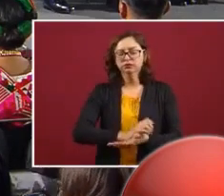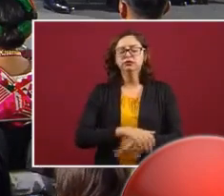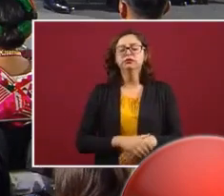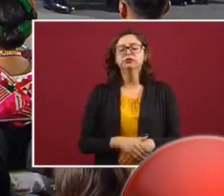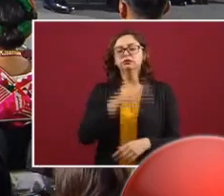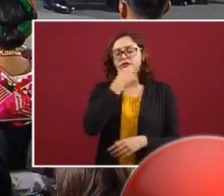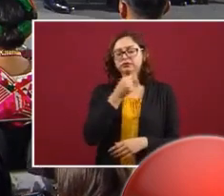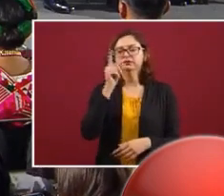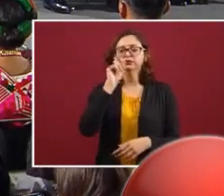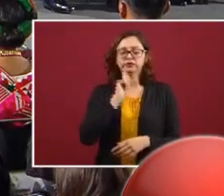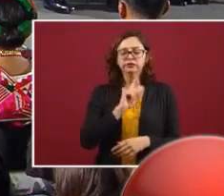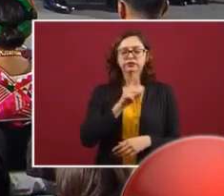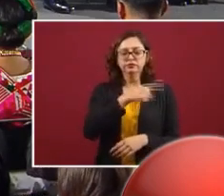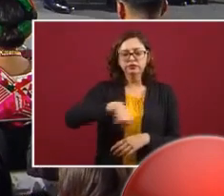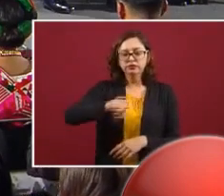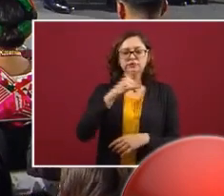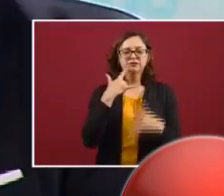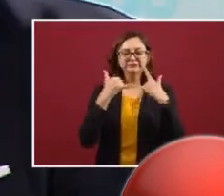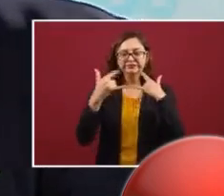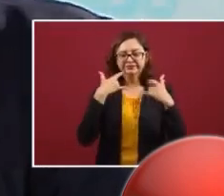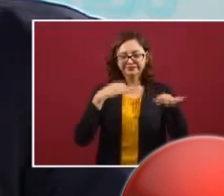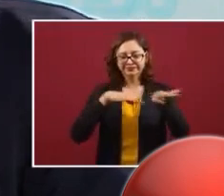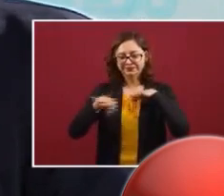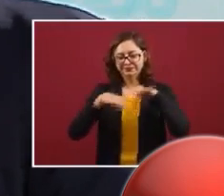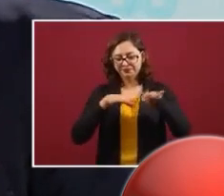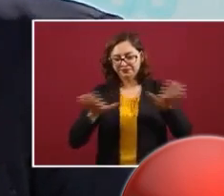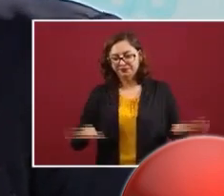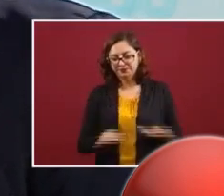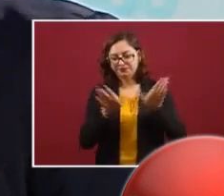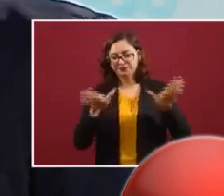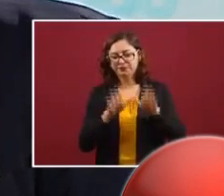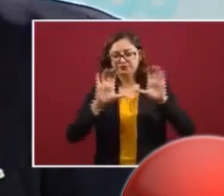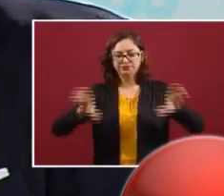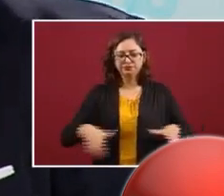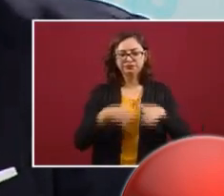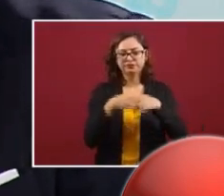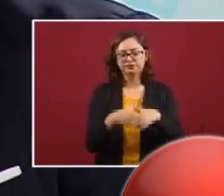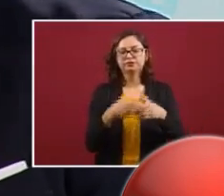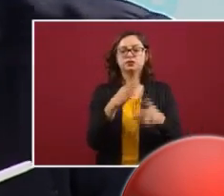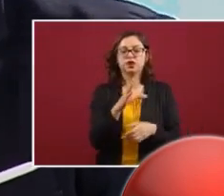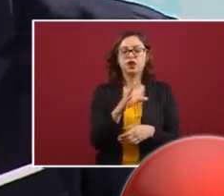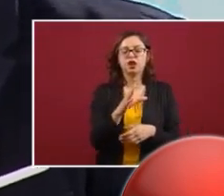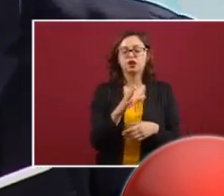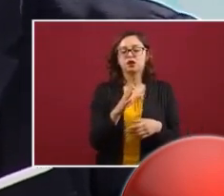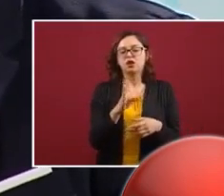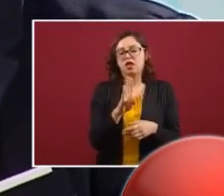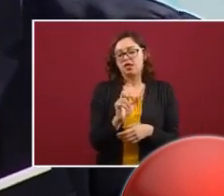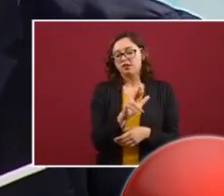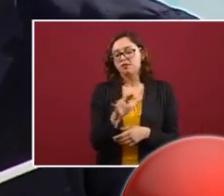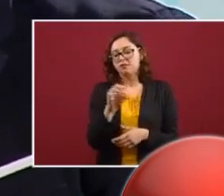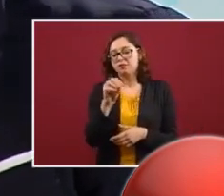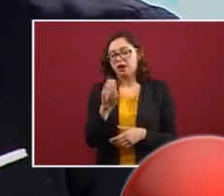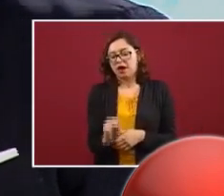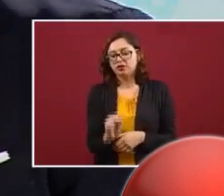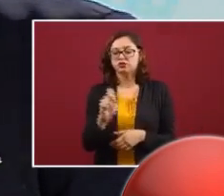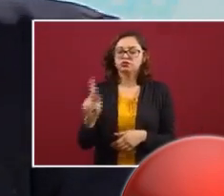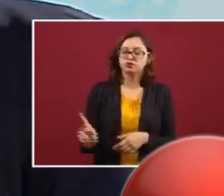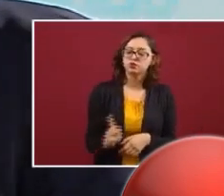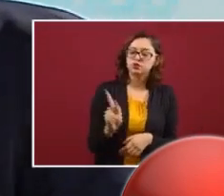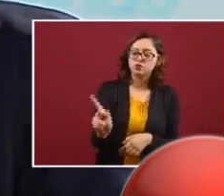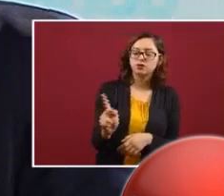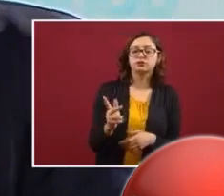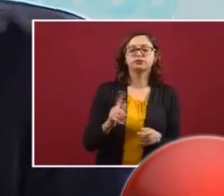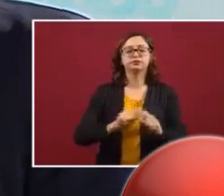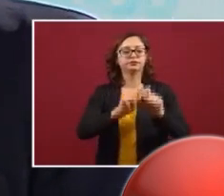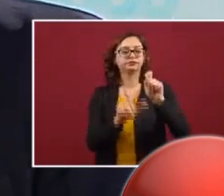galardonados han trabajado por el desarrollo y bienestar de sus comunidades, de sus barrios y sus pueblos. Están transformando nuestro país